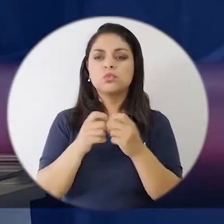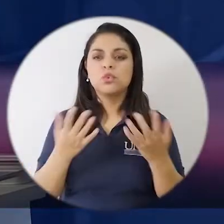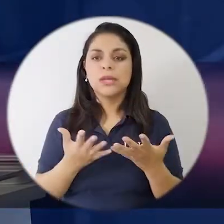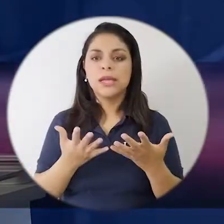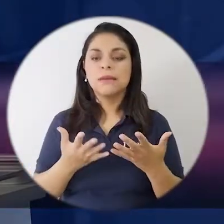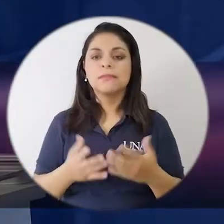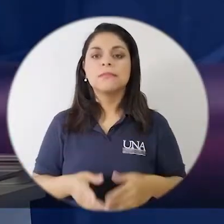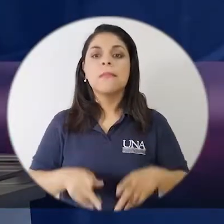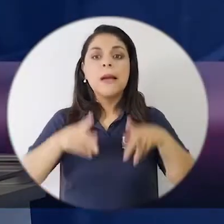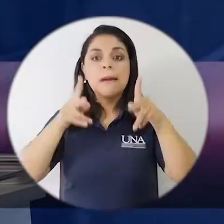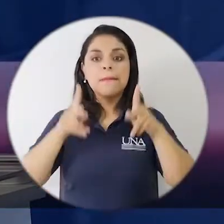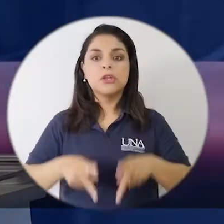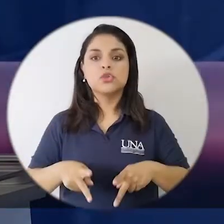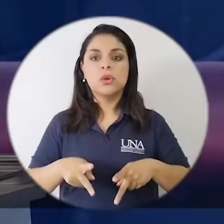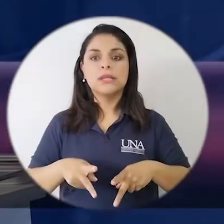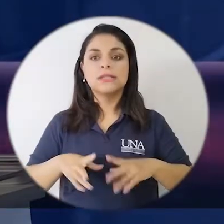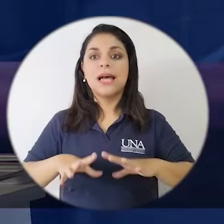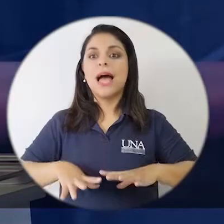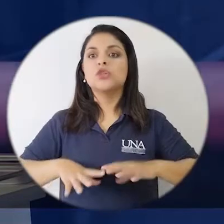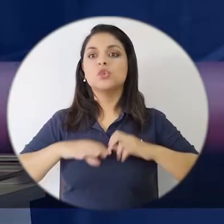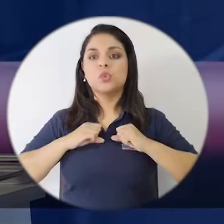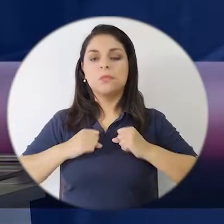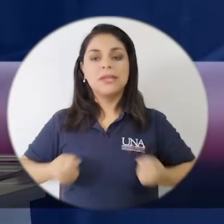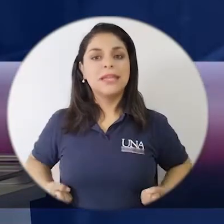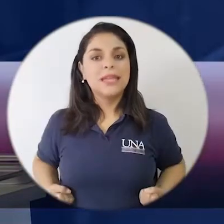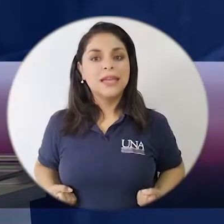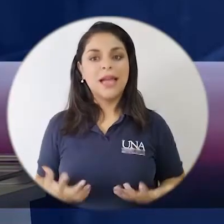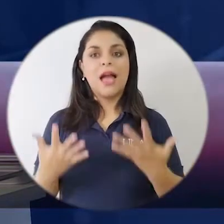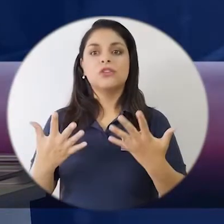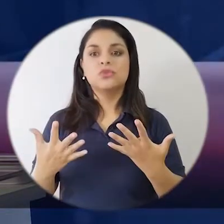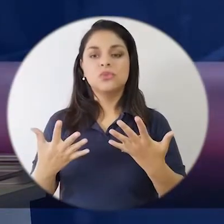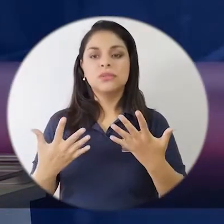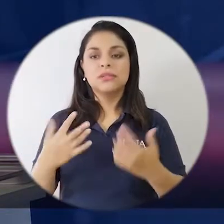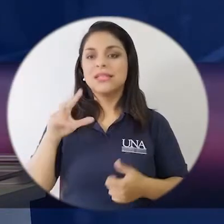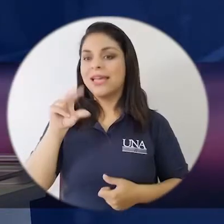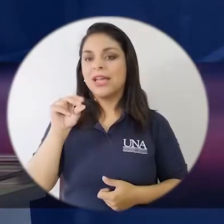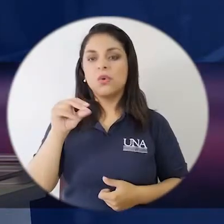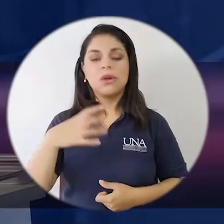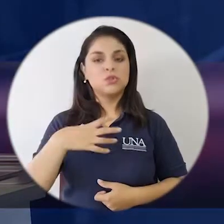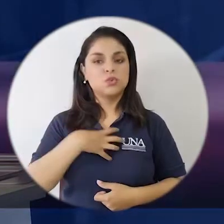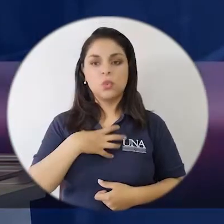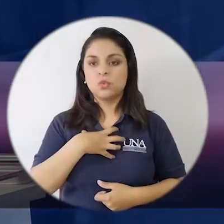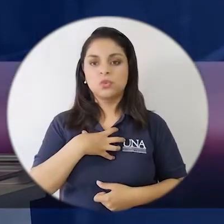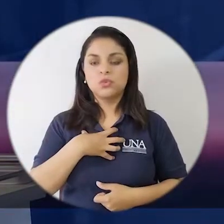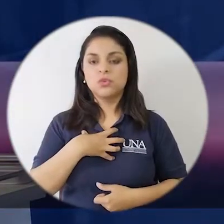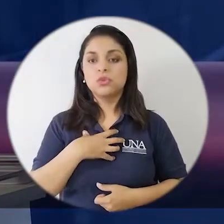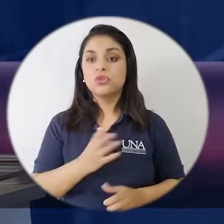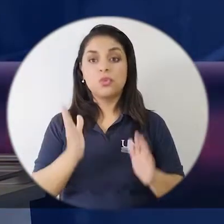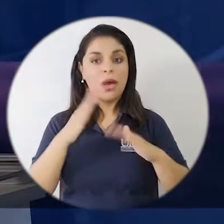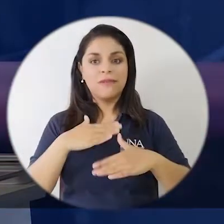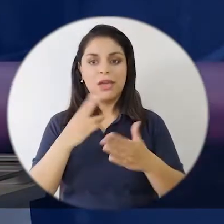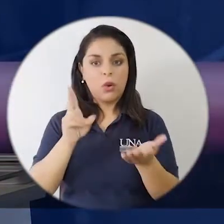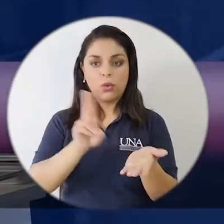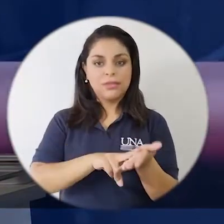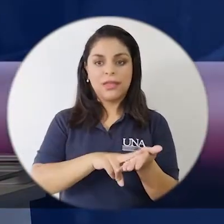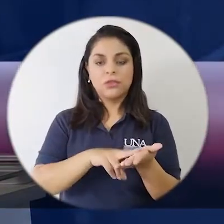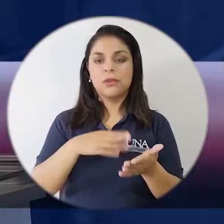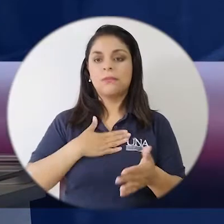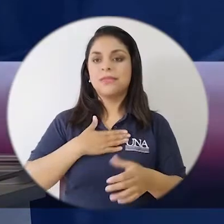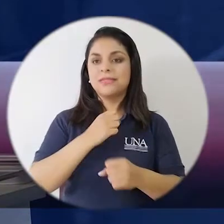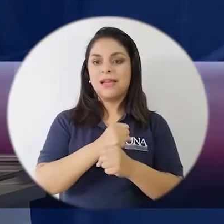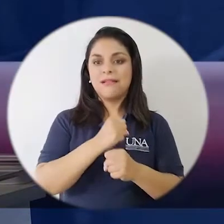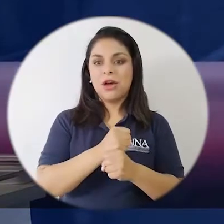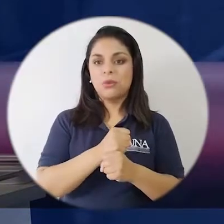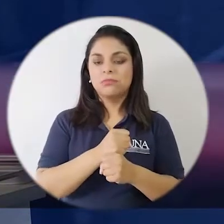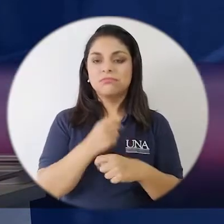que asumir gastos que no eran suyos. Sí. O sea, que no estaban en su contrato de trabajo. A lo